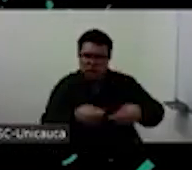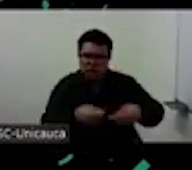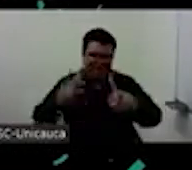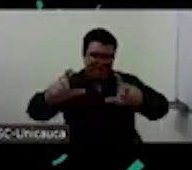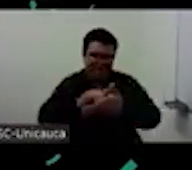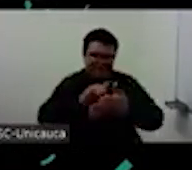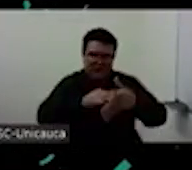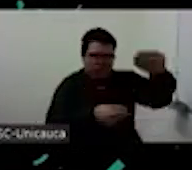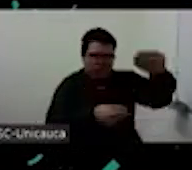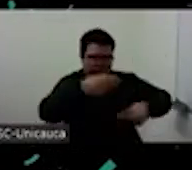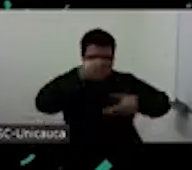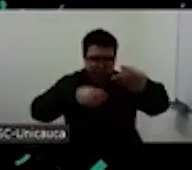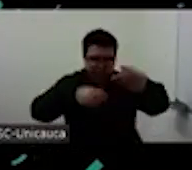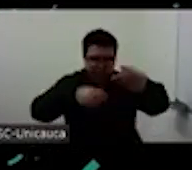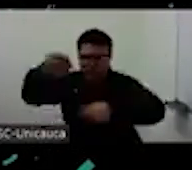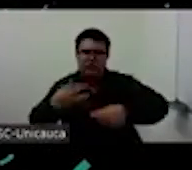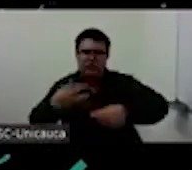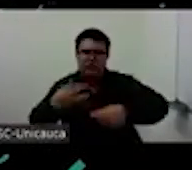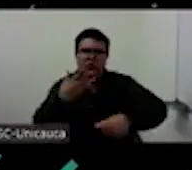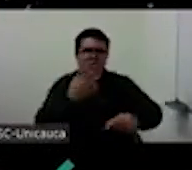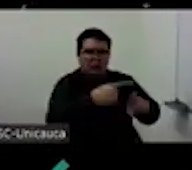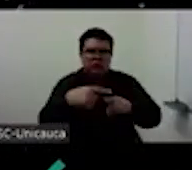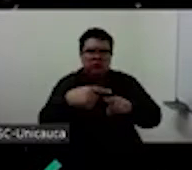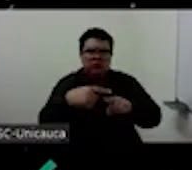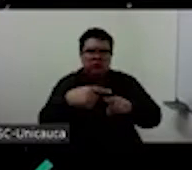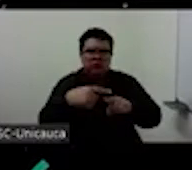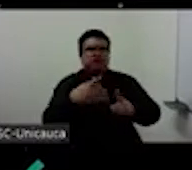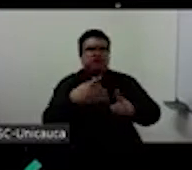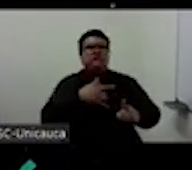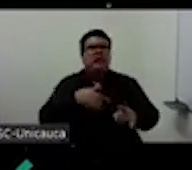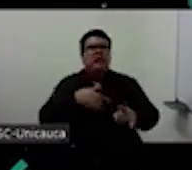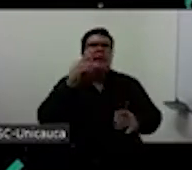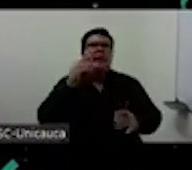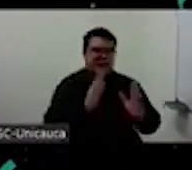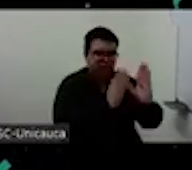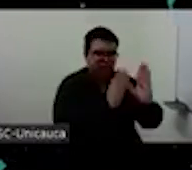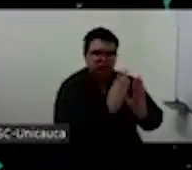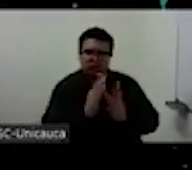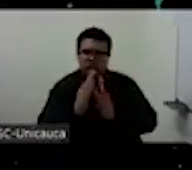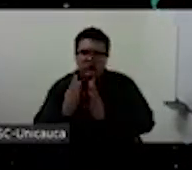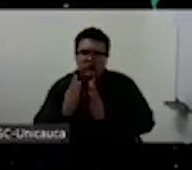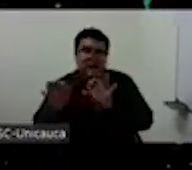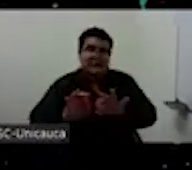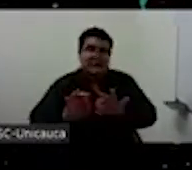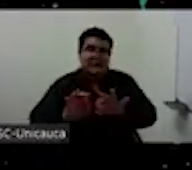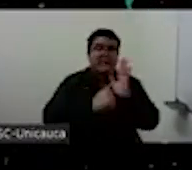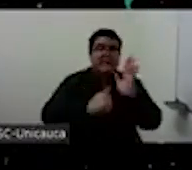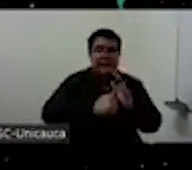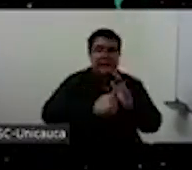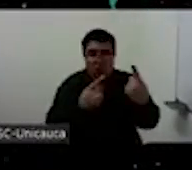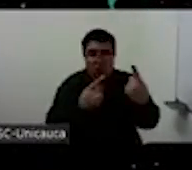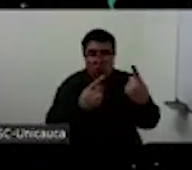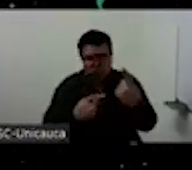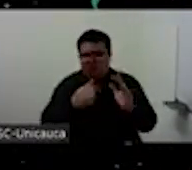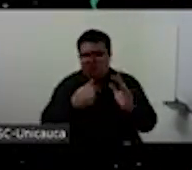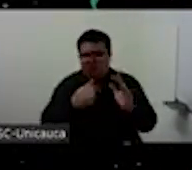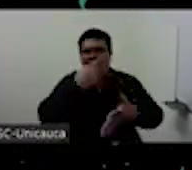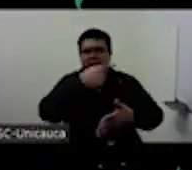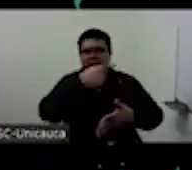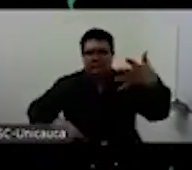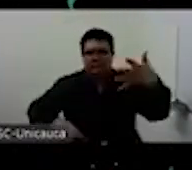digamos que una clasificación entre los materiales que ellos utilizan. Entonces se van a